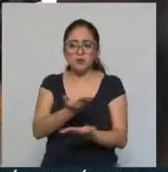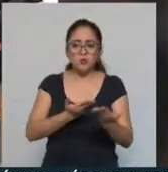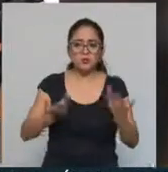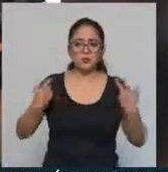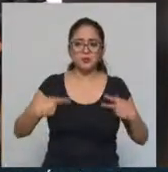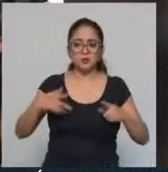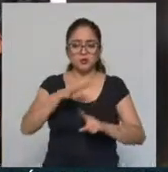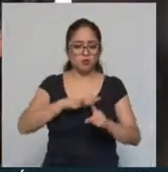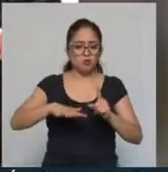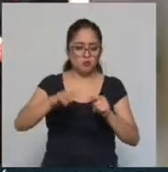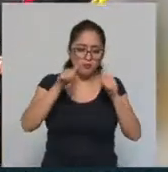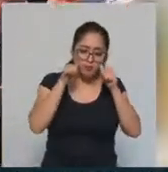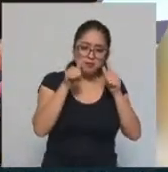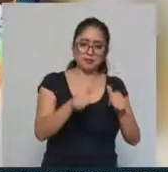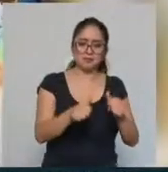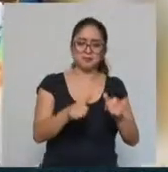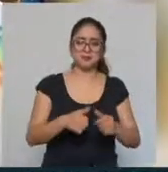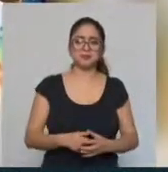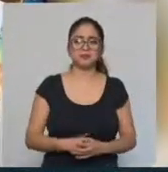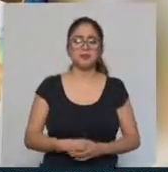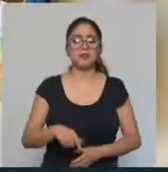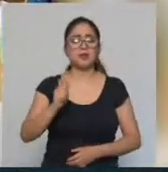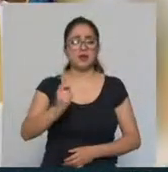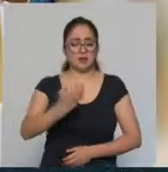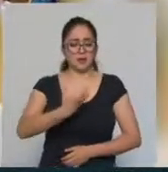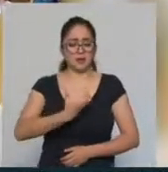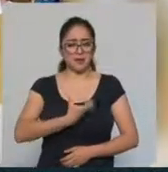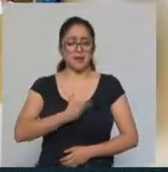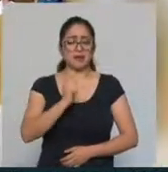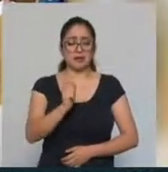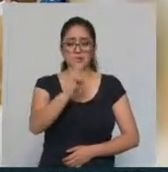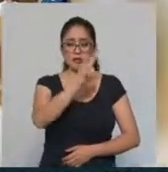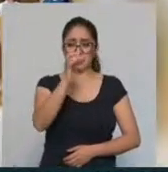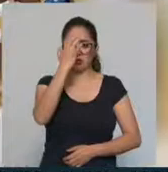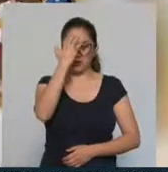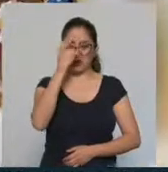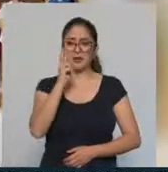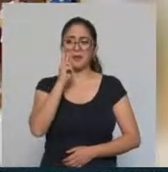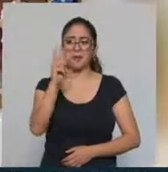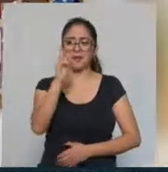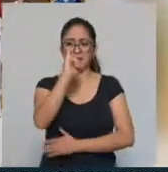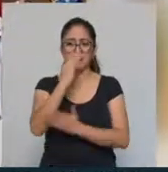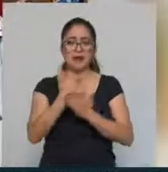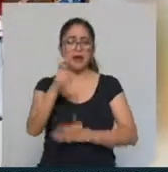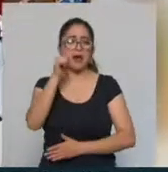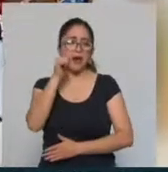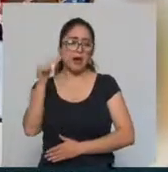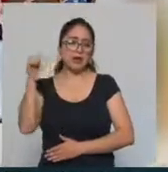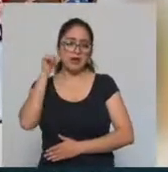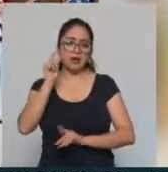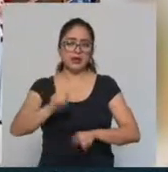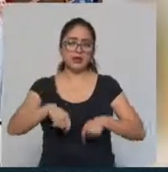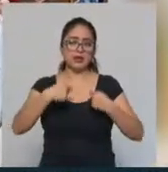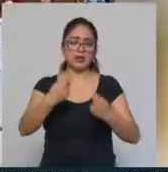sí, ¿sabes? Entonces, esta medalla pues es un reconocimiento. Aquí estamos viendo unas imágenes del día de ayer que recibió nuestro